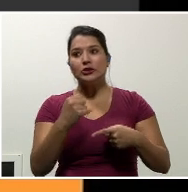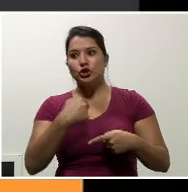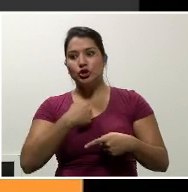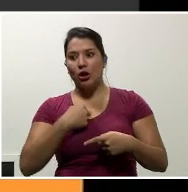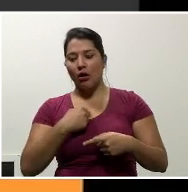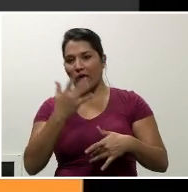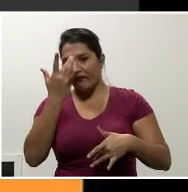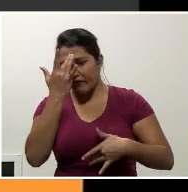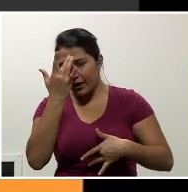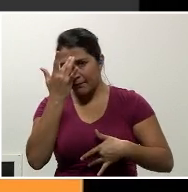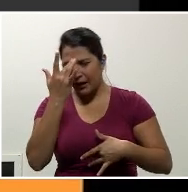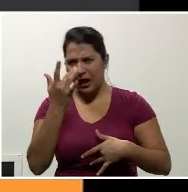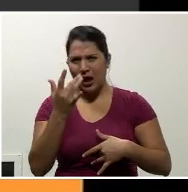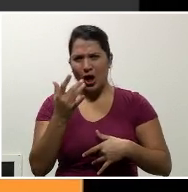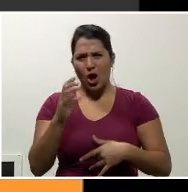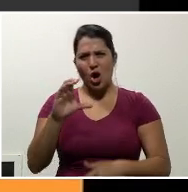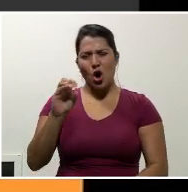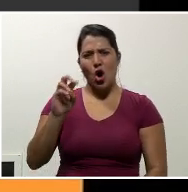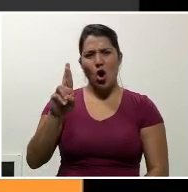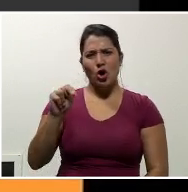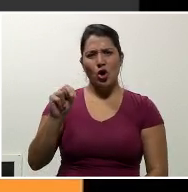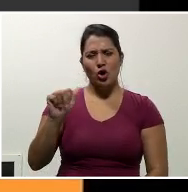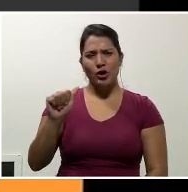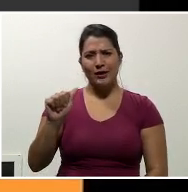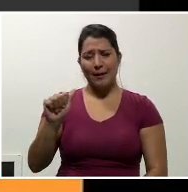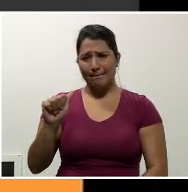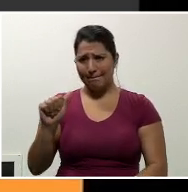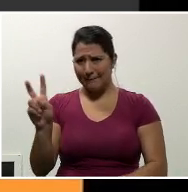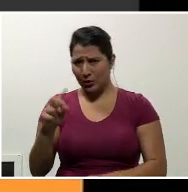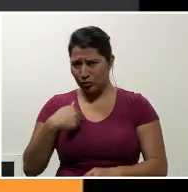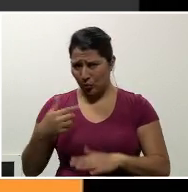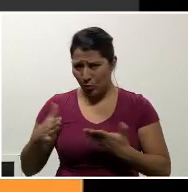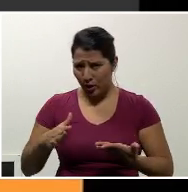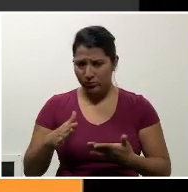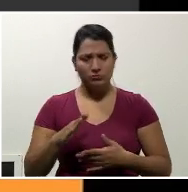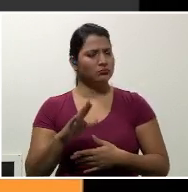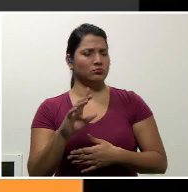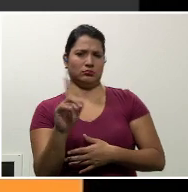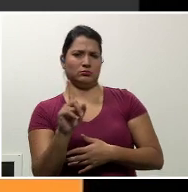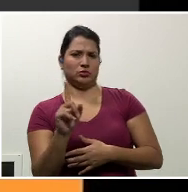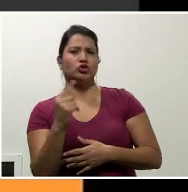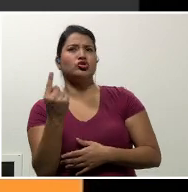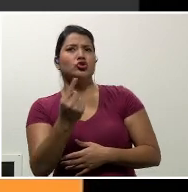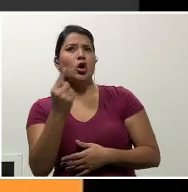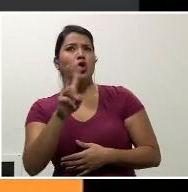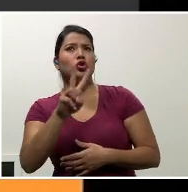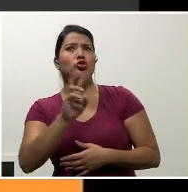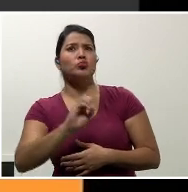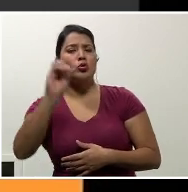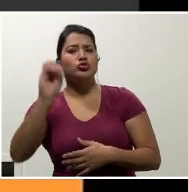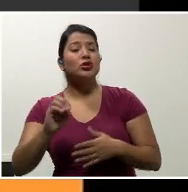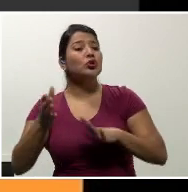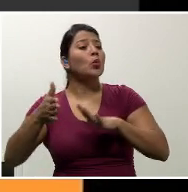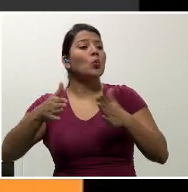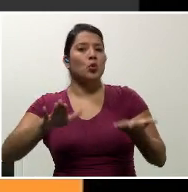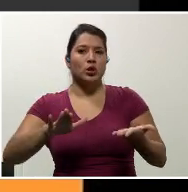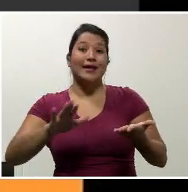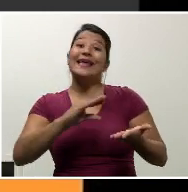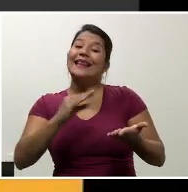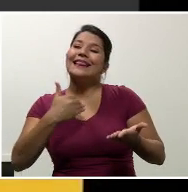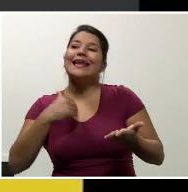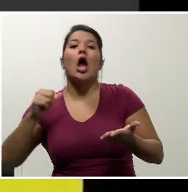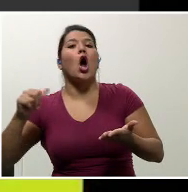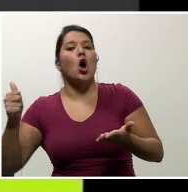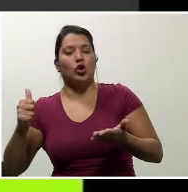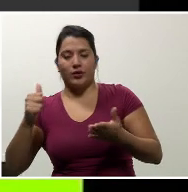Realidad, aproximadamente el 2% de los casos reportados han muerto y la mayoría de estos tenía enfermedades asociadas.